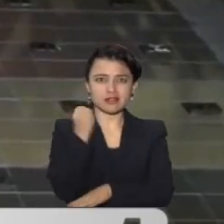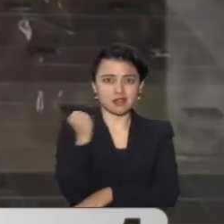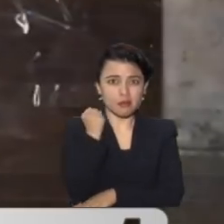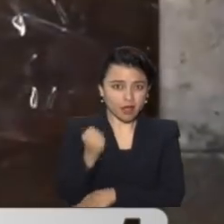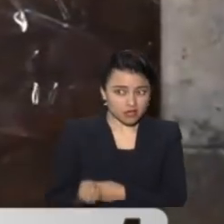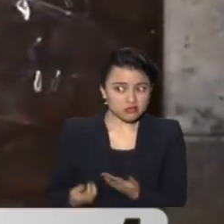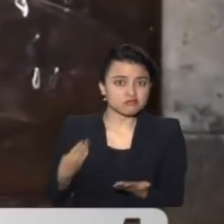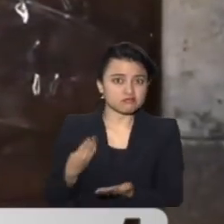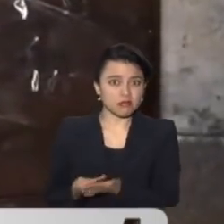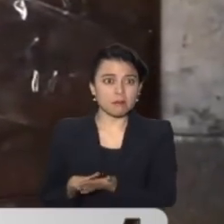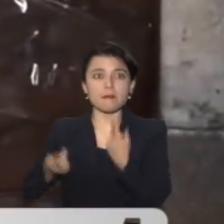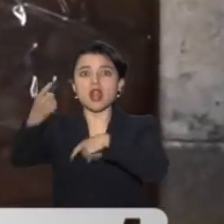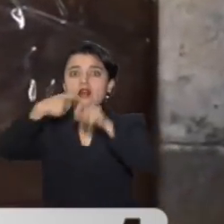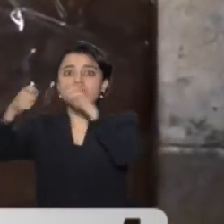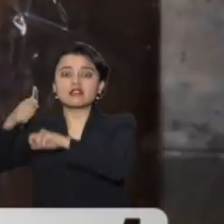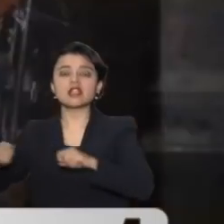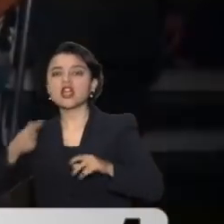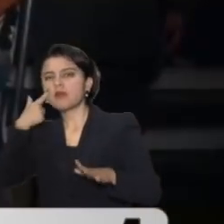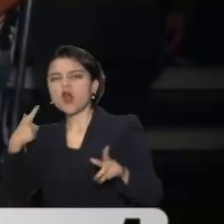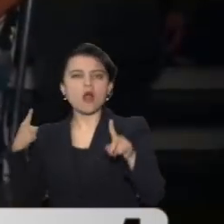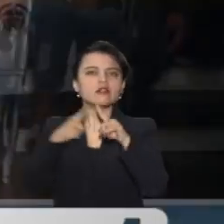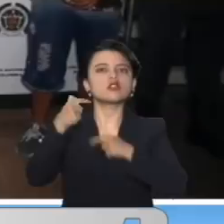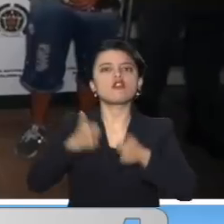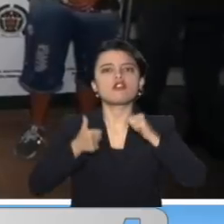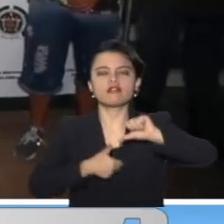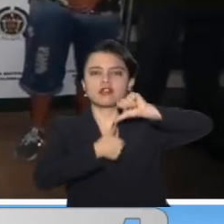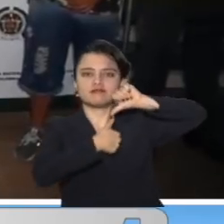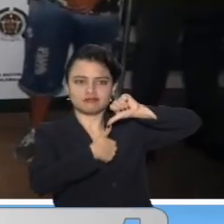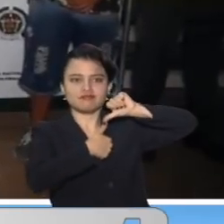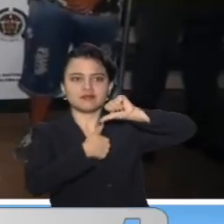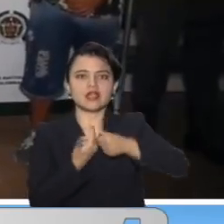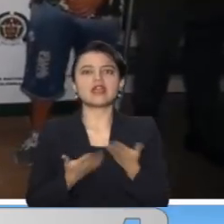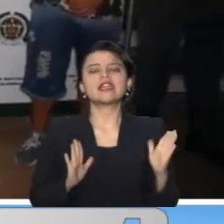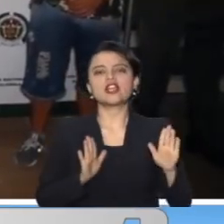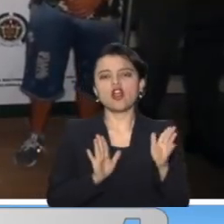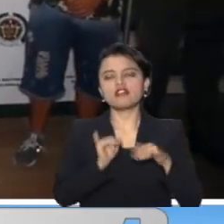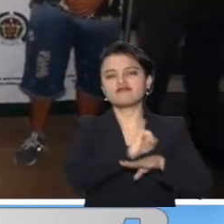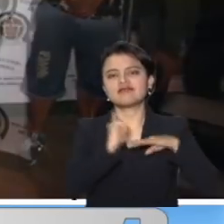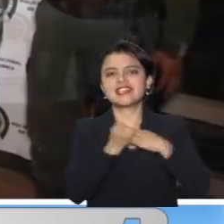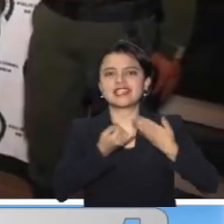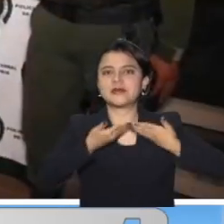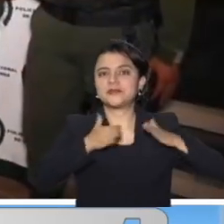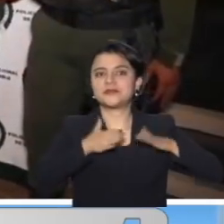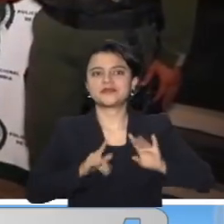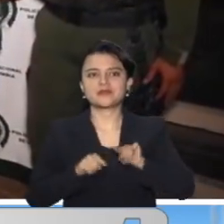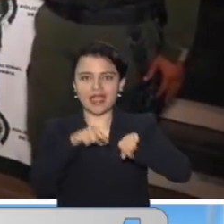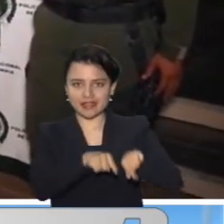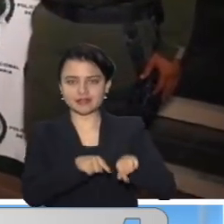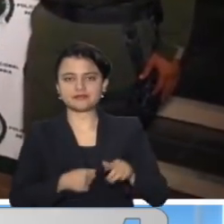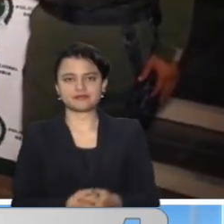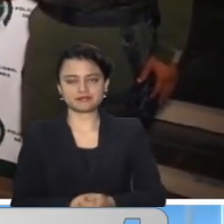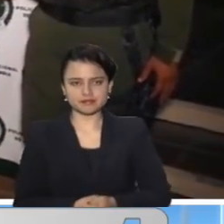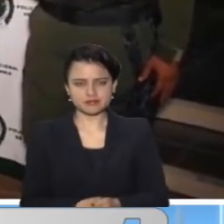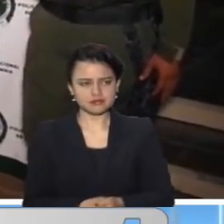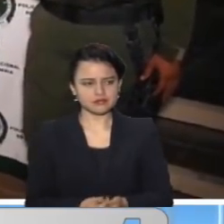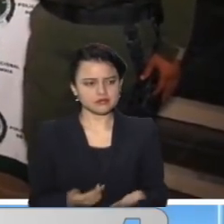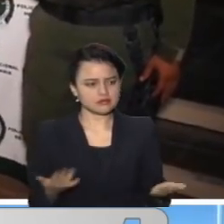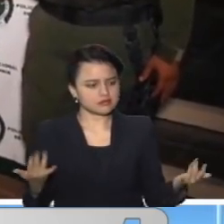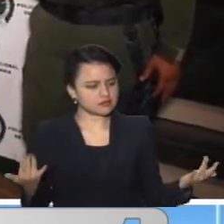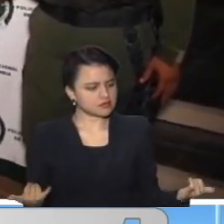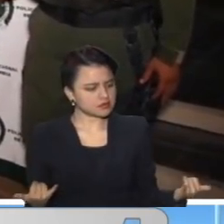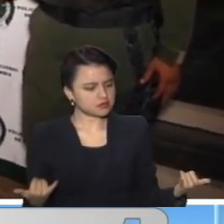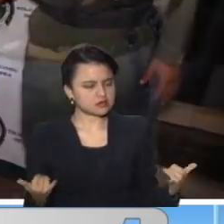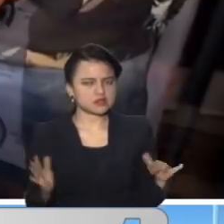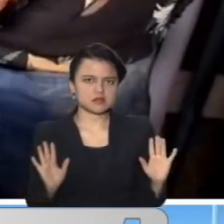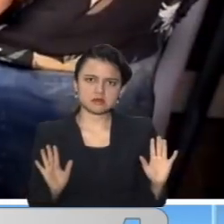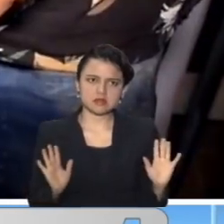destino Centroamérica con escala en San Andrés. Estas dos personas fueron capturadas y puestas a disposición de la